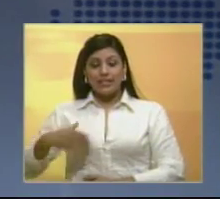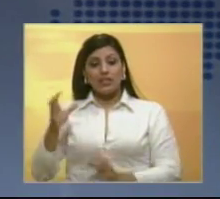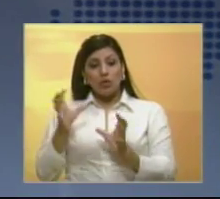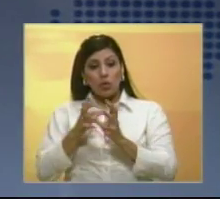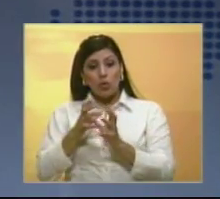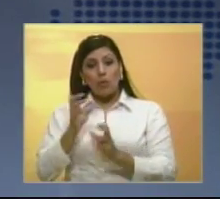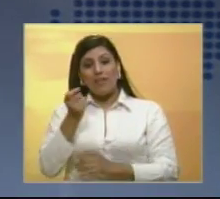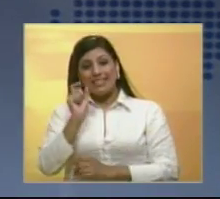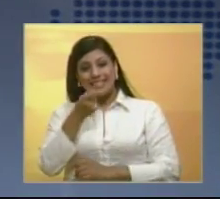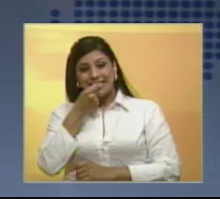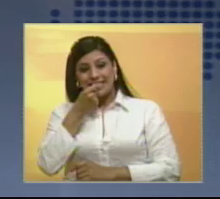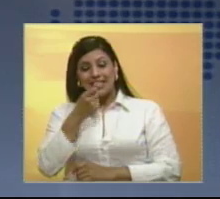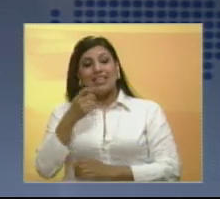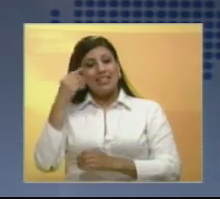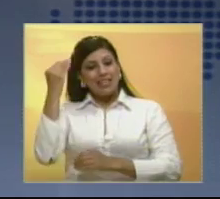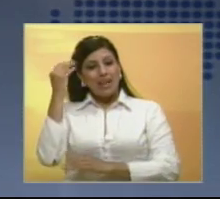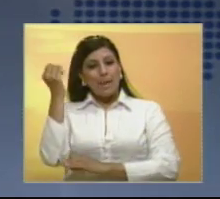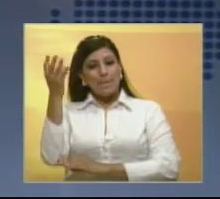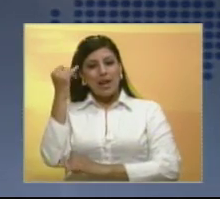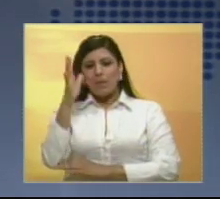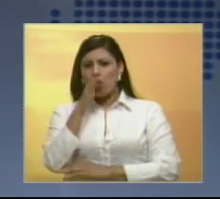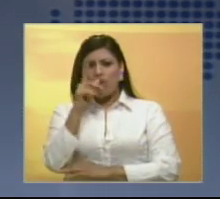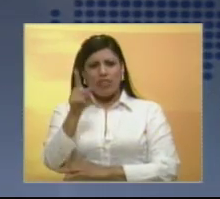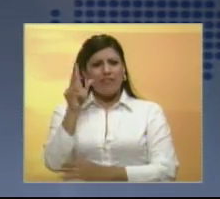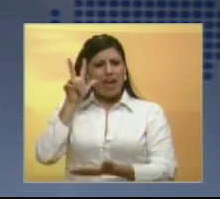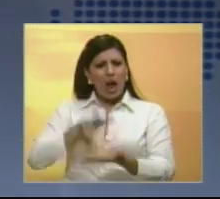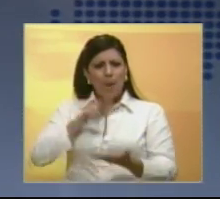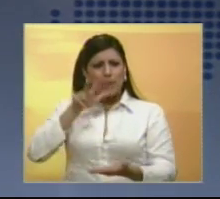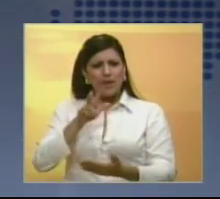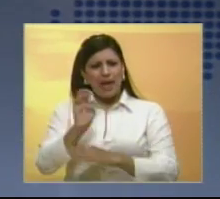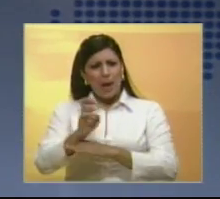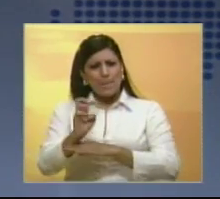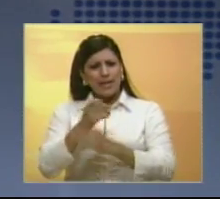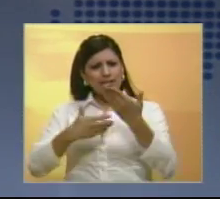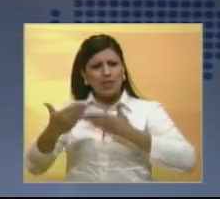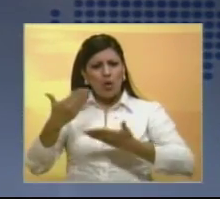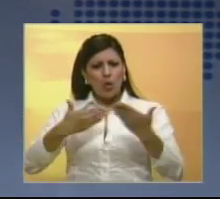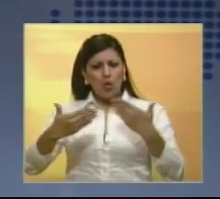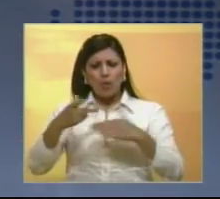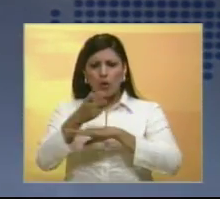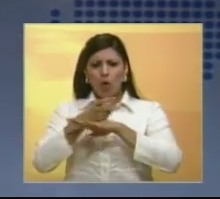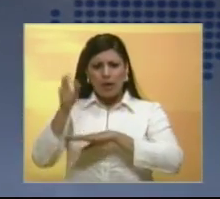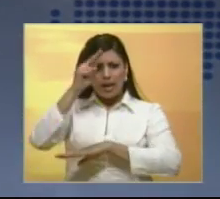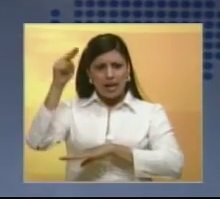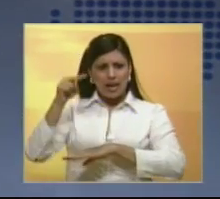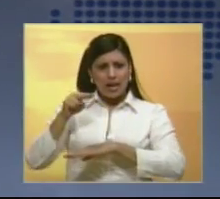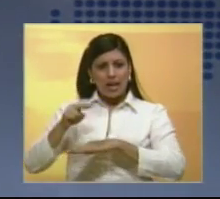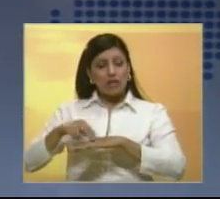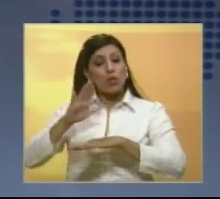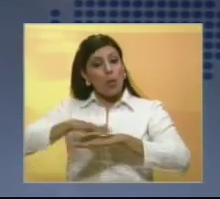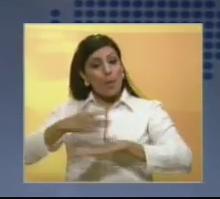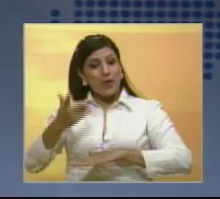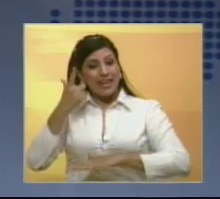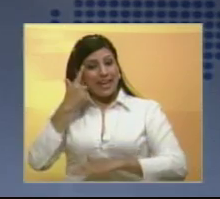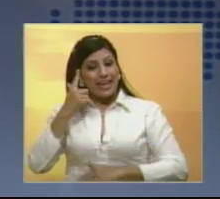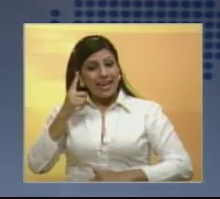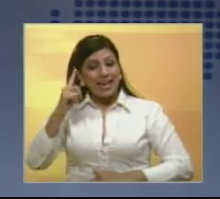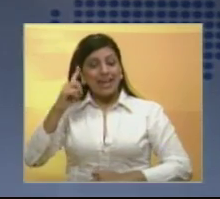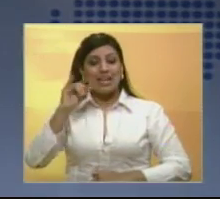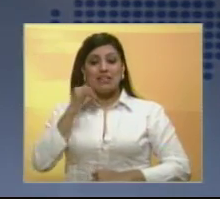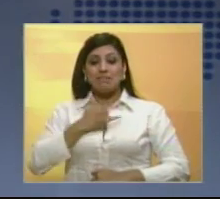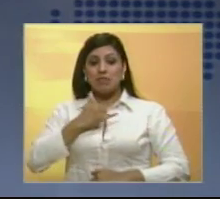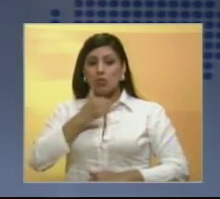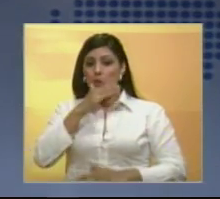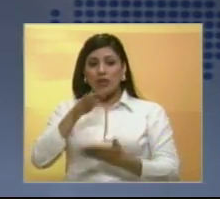partido COPEI, considera que el Parlamento no debe aprobar el decreto de emergencia económica al gobierno nacional, pues a su juicio con eso